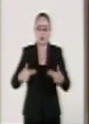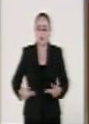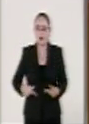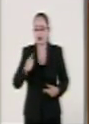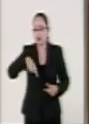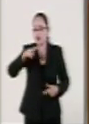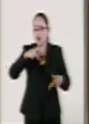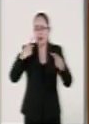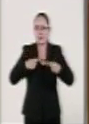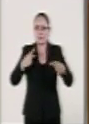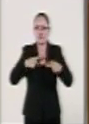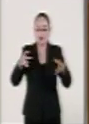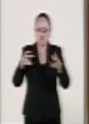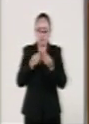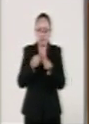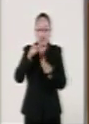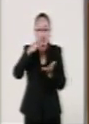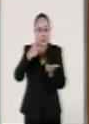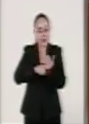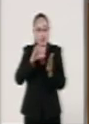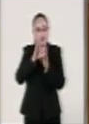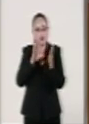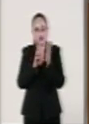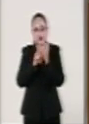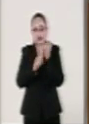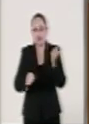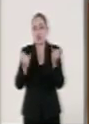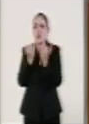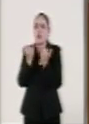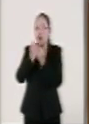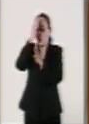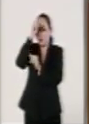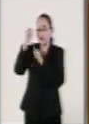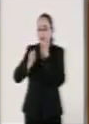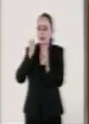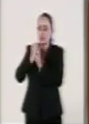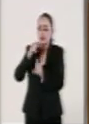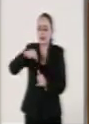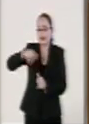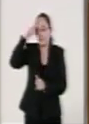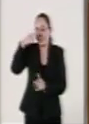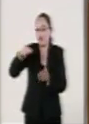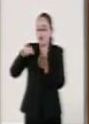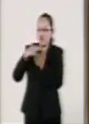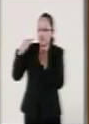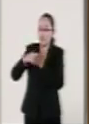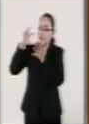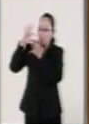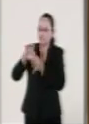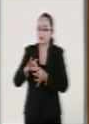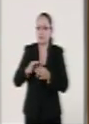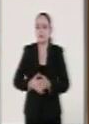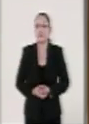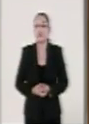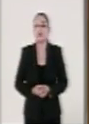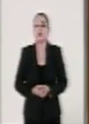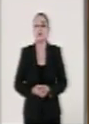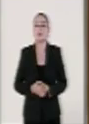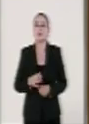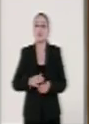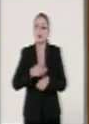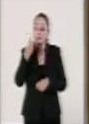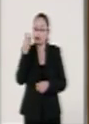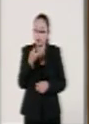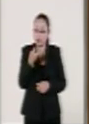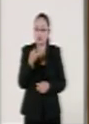humanos reconocidos en nuestra Constitución y en los tratados internacionales de los que México forma parte. En ese sentido,